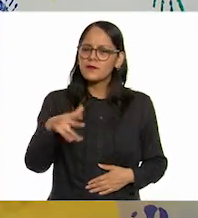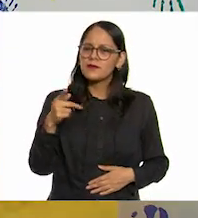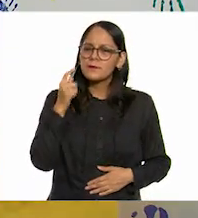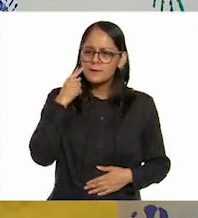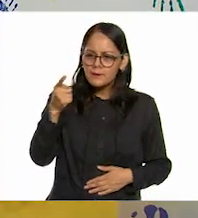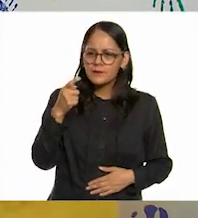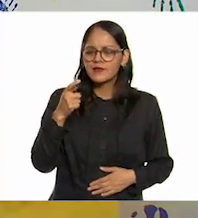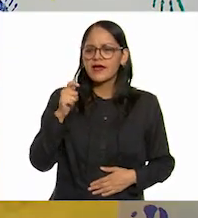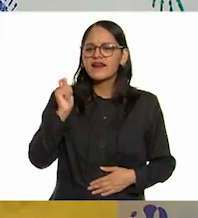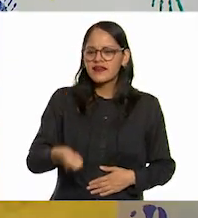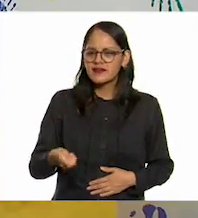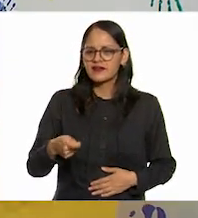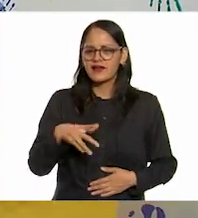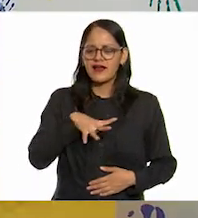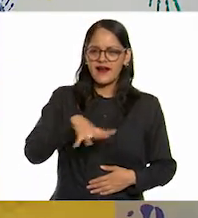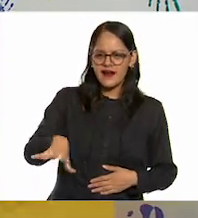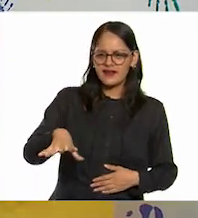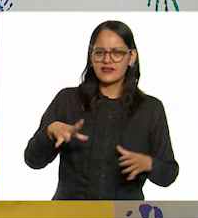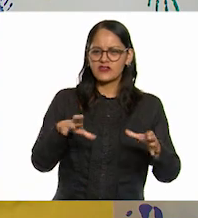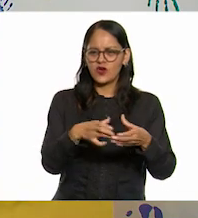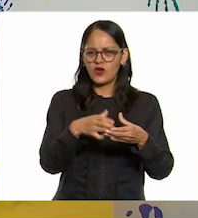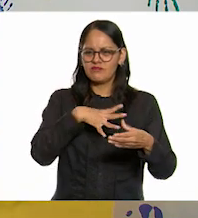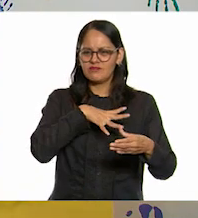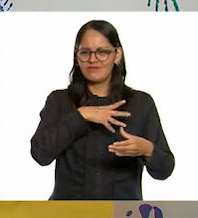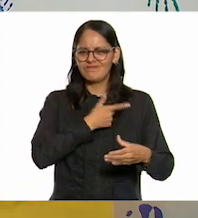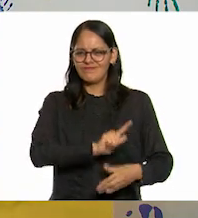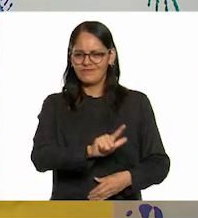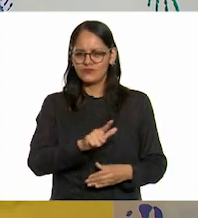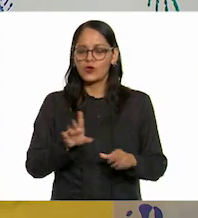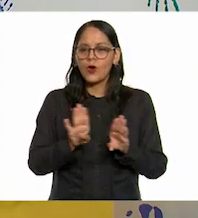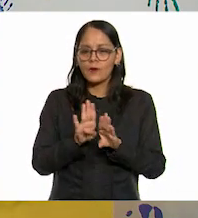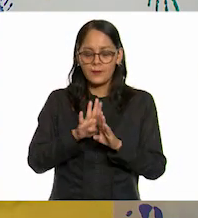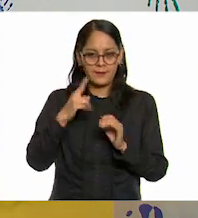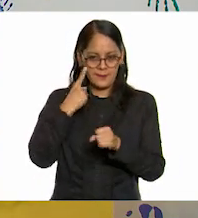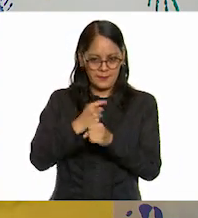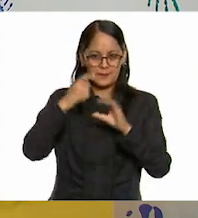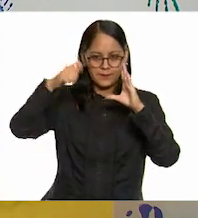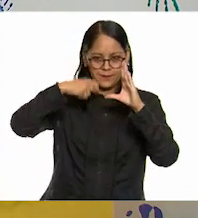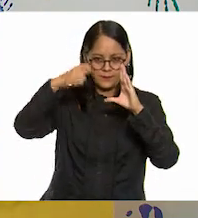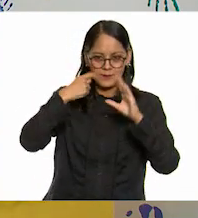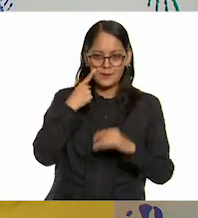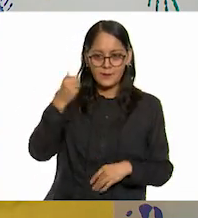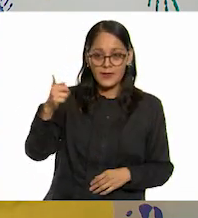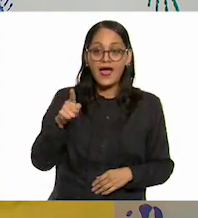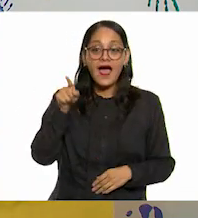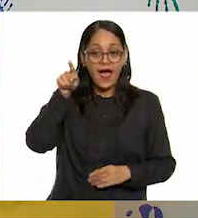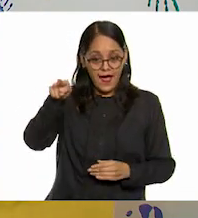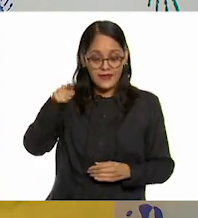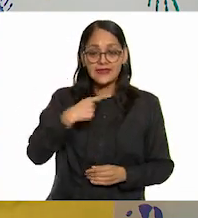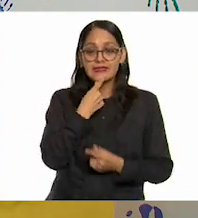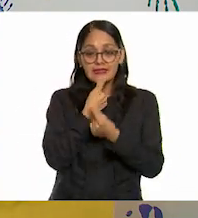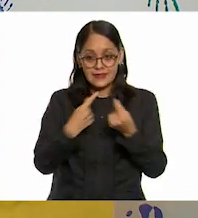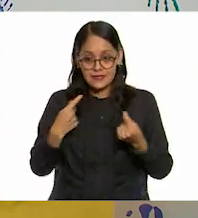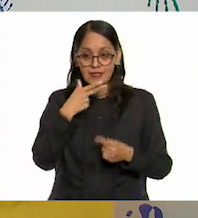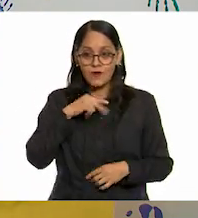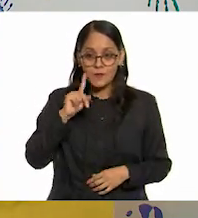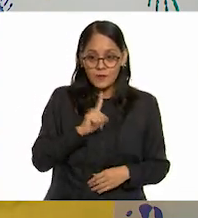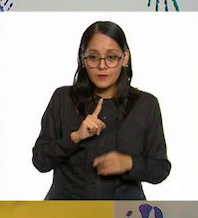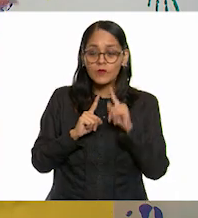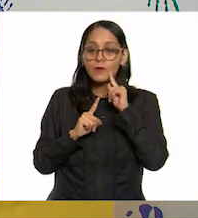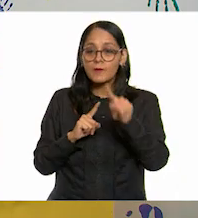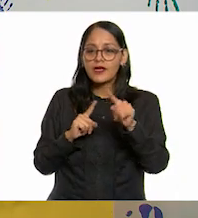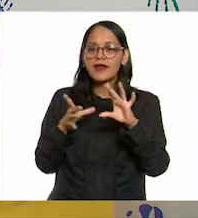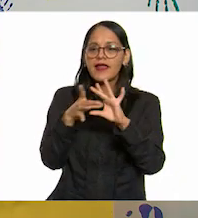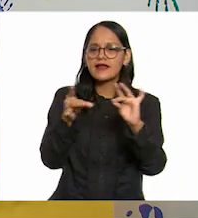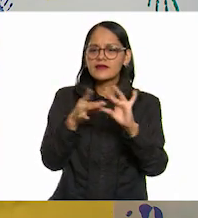mejor lo que es el rechazo y la aversión colectiva, me acompañan a ver esta cápsula? En ella, las niñas y los niños nos explican